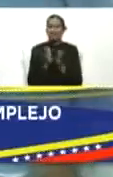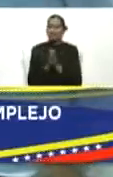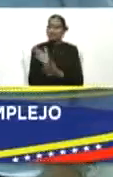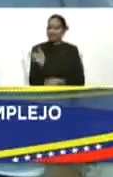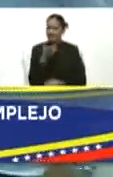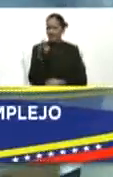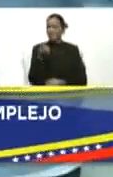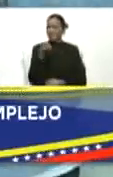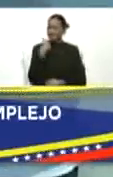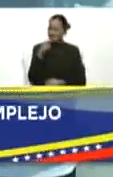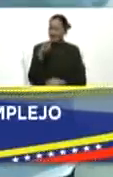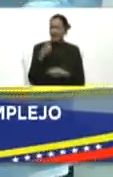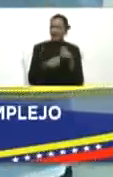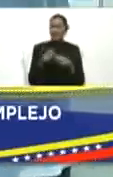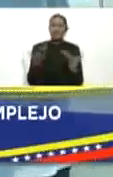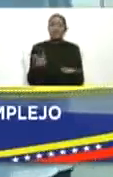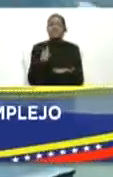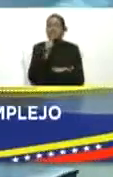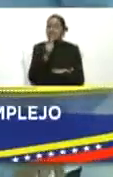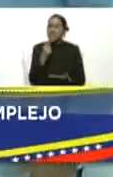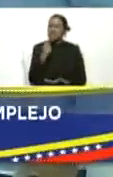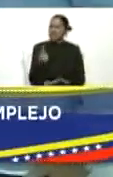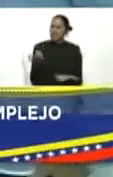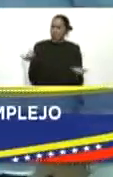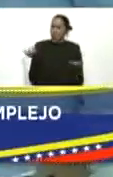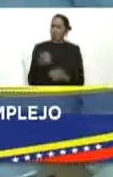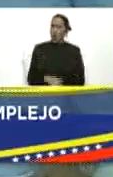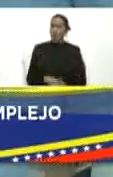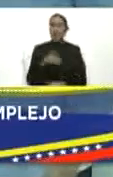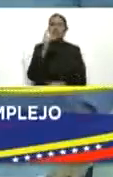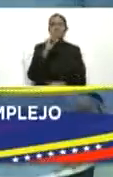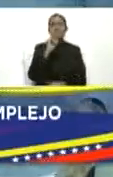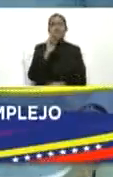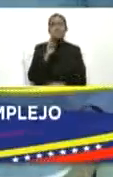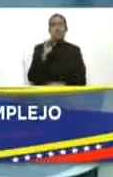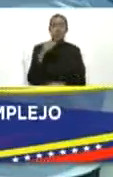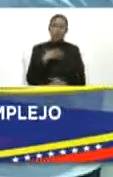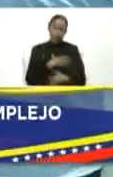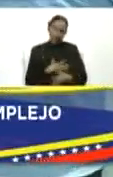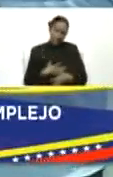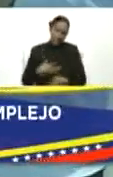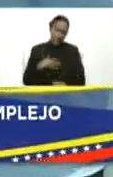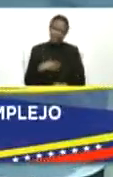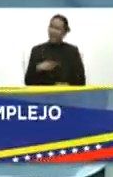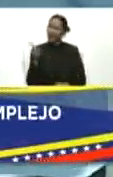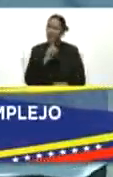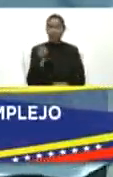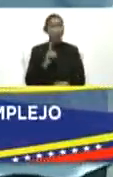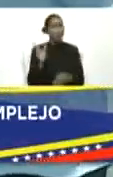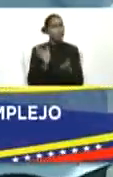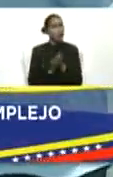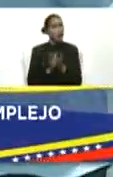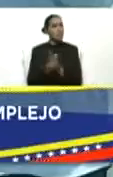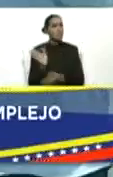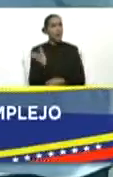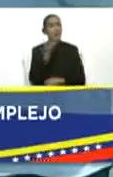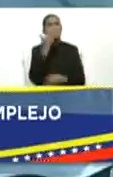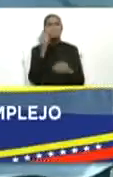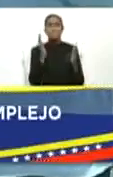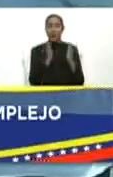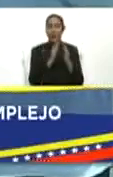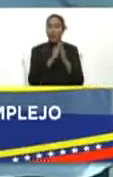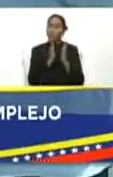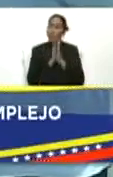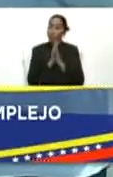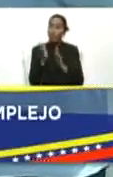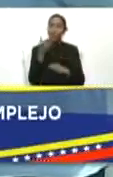Le dije ella, ¿quién te recomendó un dipirona? ¿Ah? Para el malestar. ¿Tú no? Bueno, que lo vea un